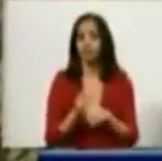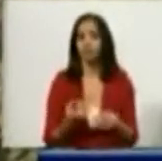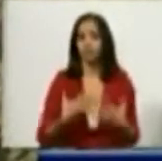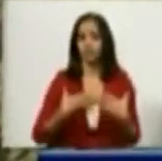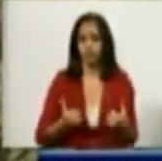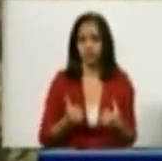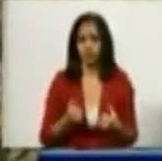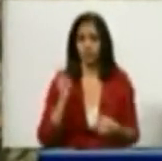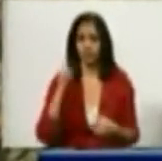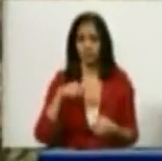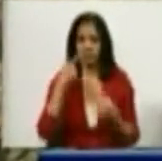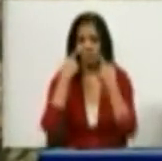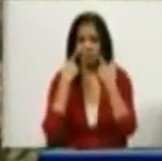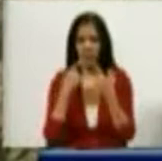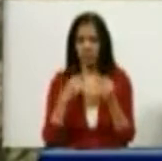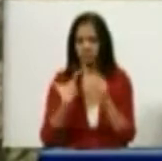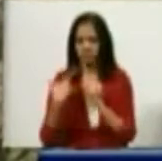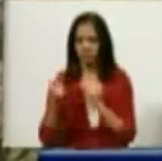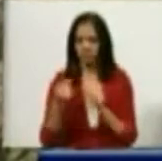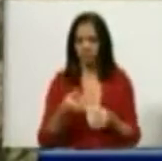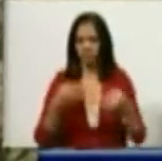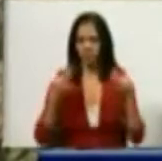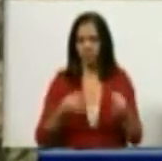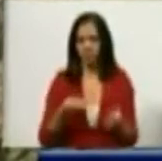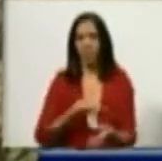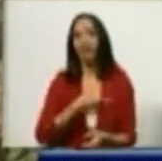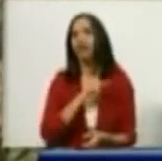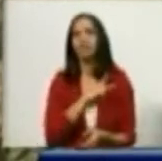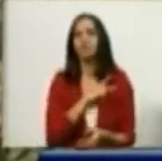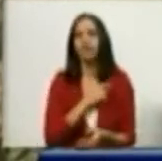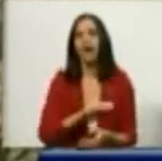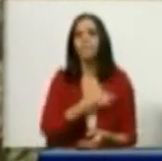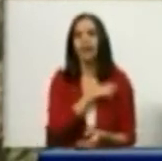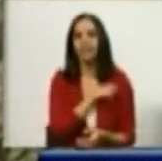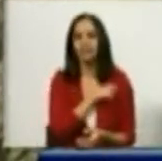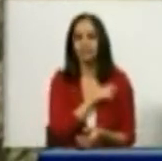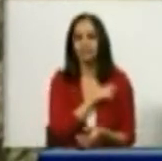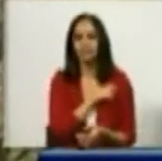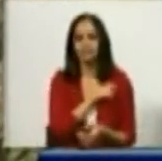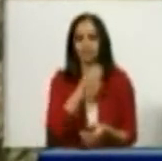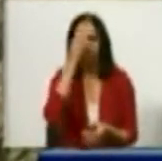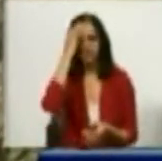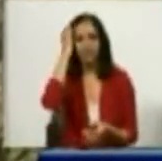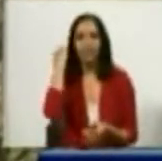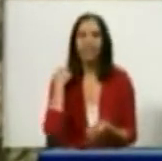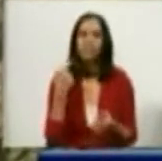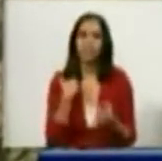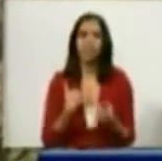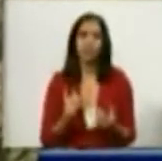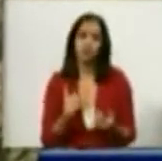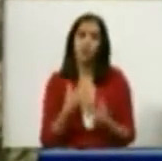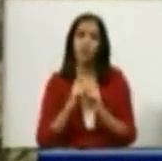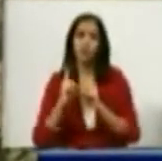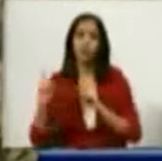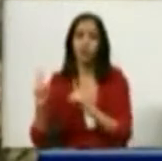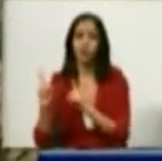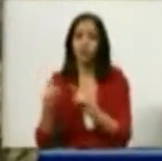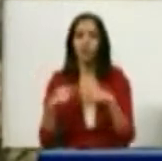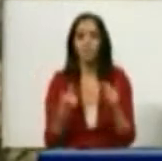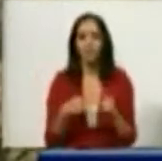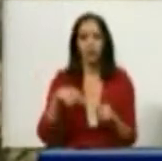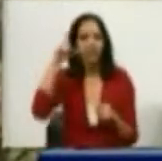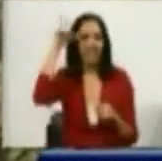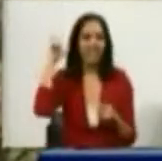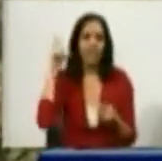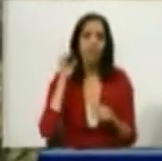estudia la posibilidad de irse definitivamente a España y denominarse como auto exiliado pero los prófugos Antonio Ledesma y Lester Toledo